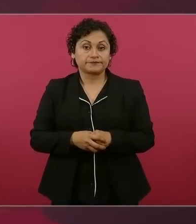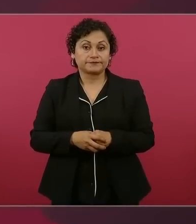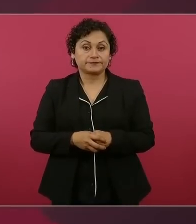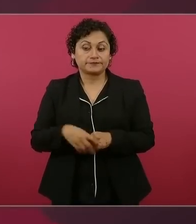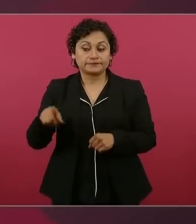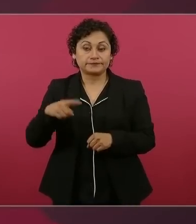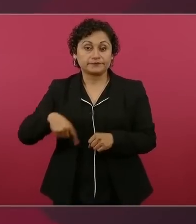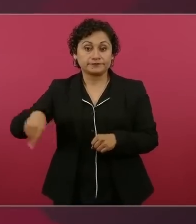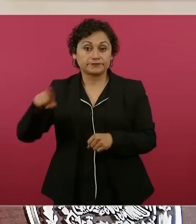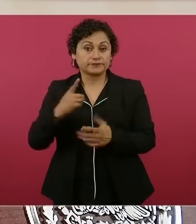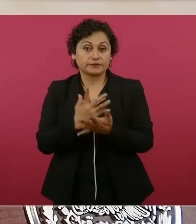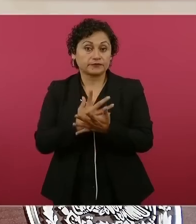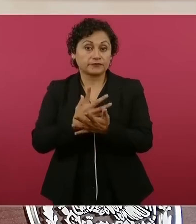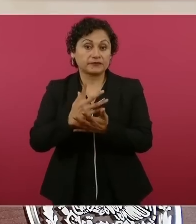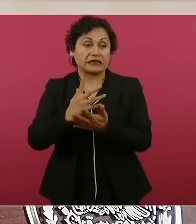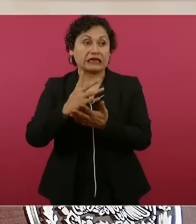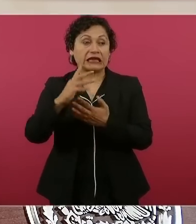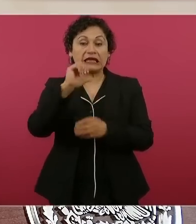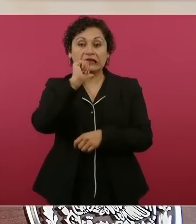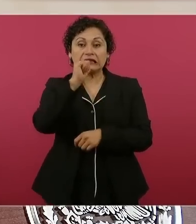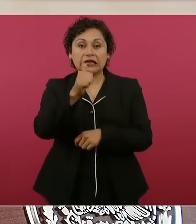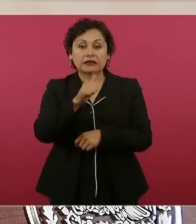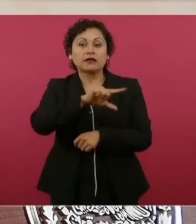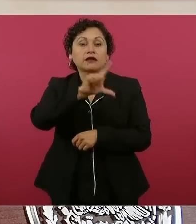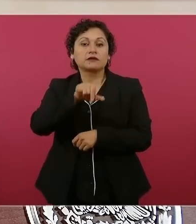¿qué van a hacer?